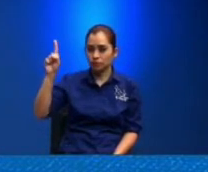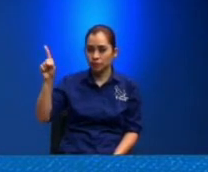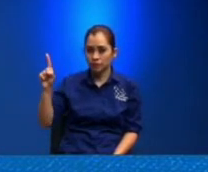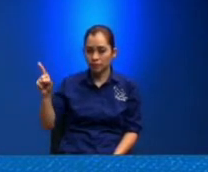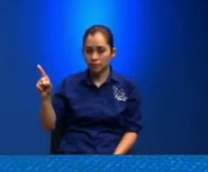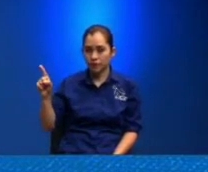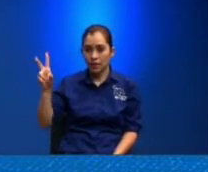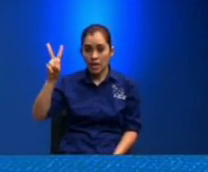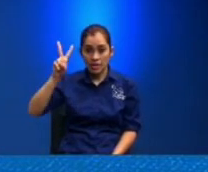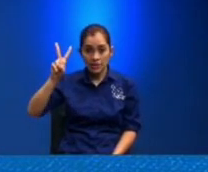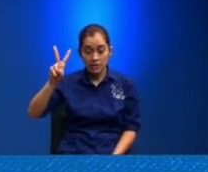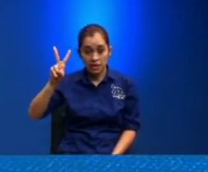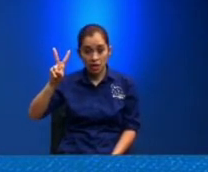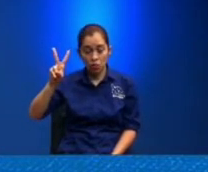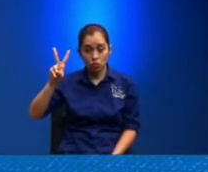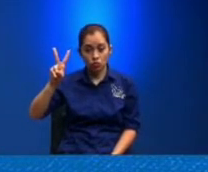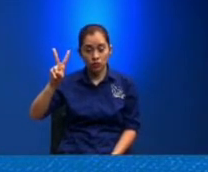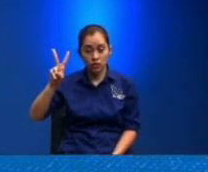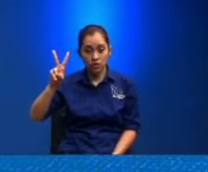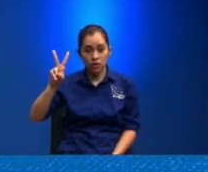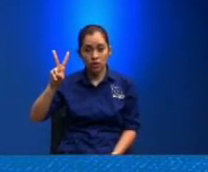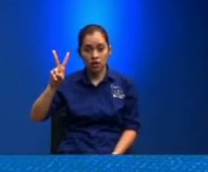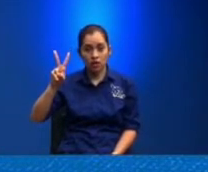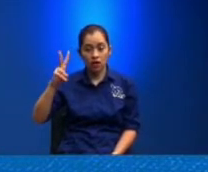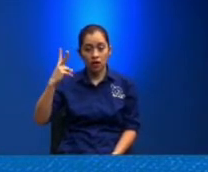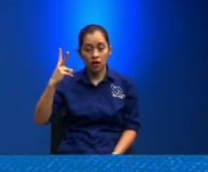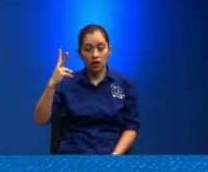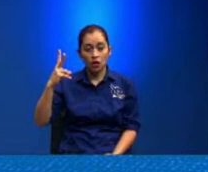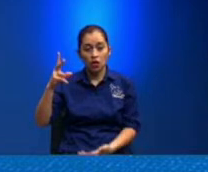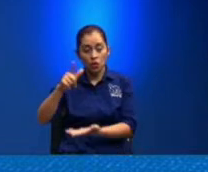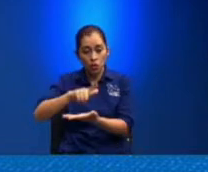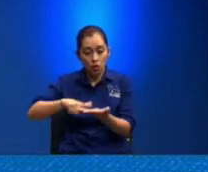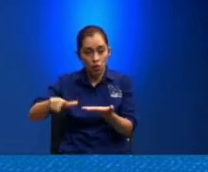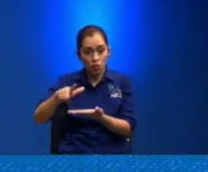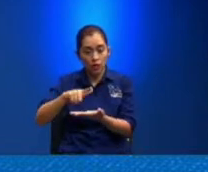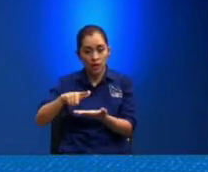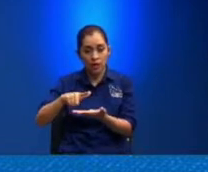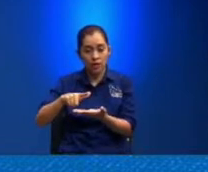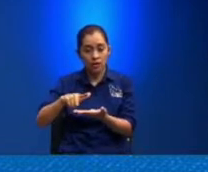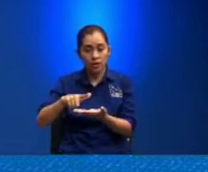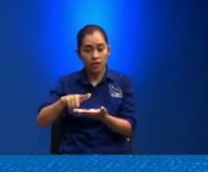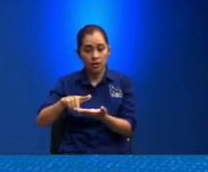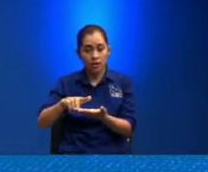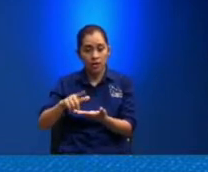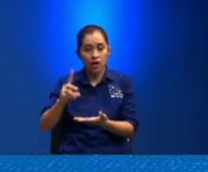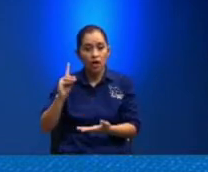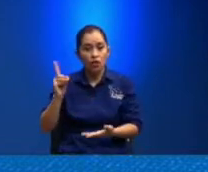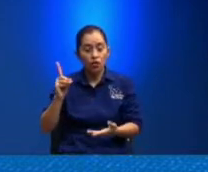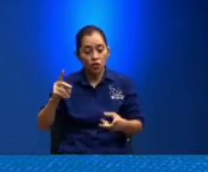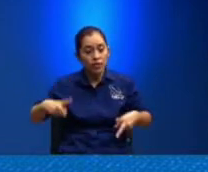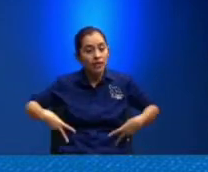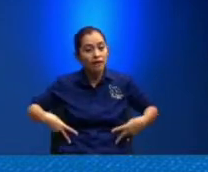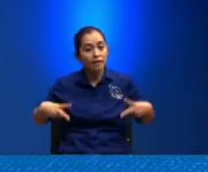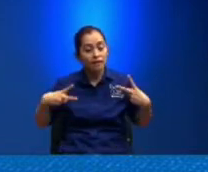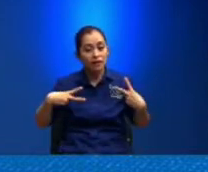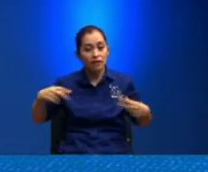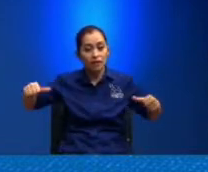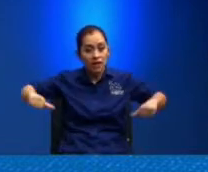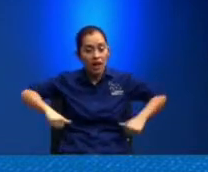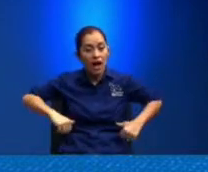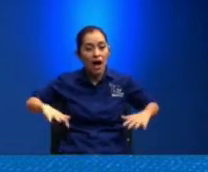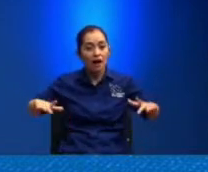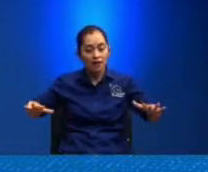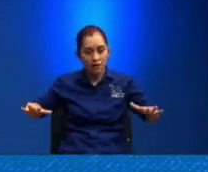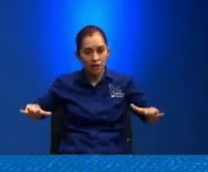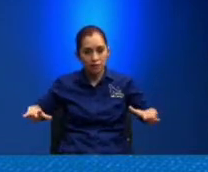segunda estación en donde habita abraham por lo menos estas dos si